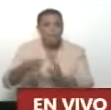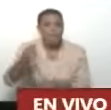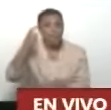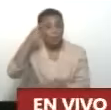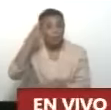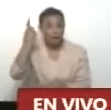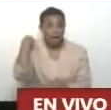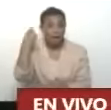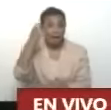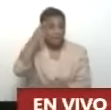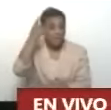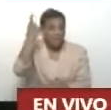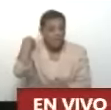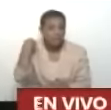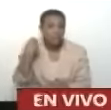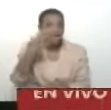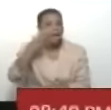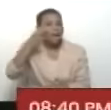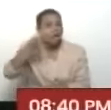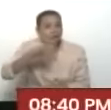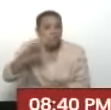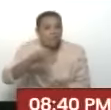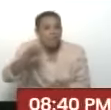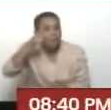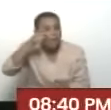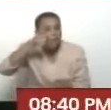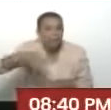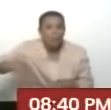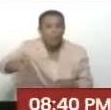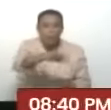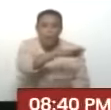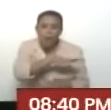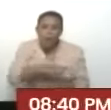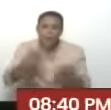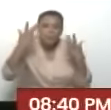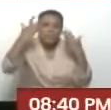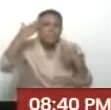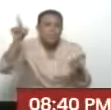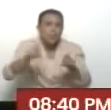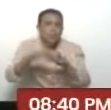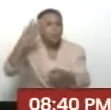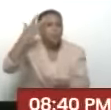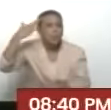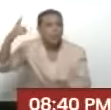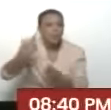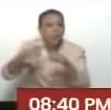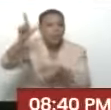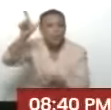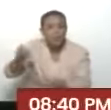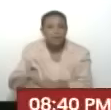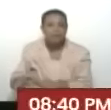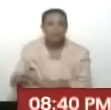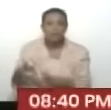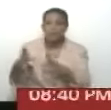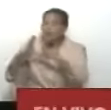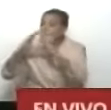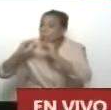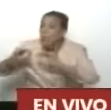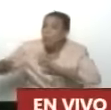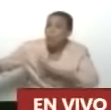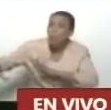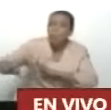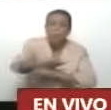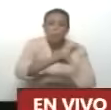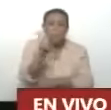aquí haciendo realidad como pueblo, pudiera decir, ese gran sueño bolivariano de conseguirse todo el pueblo